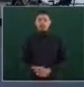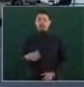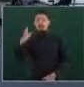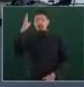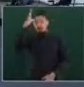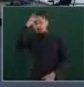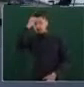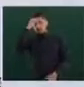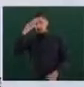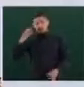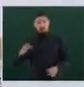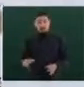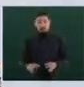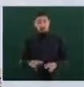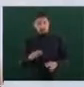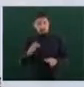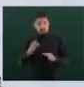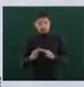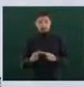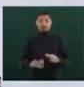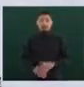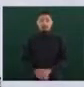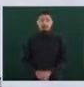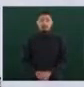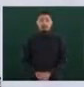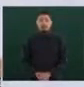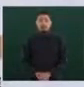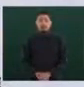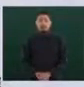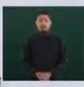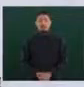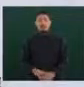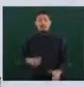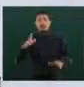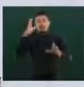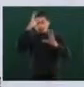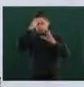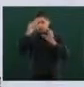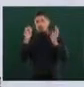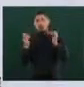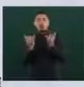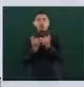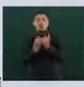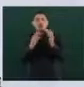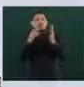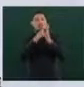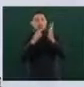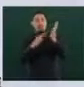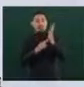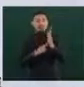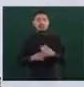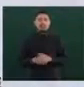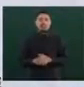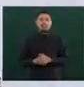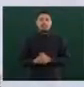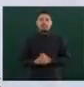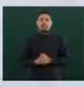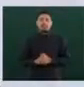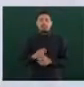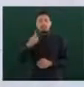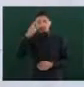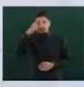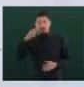embarazadas y tienen hijos necesitamos como en algunos países de europa ya se está empezando a hacer un mercado